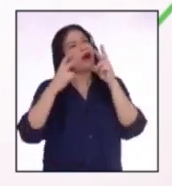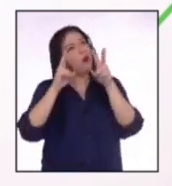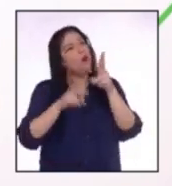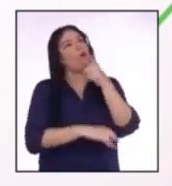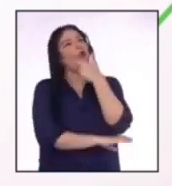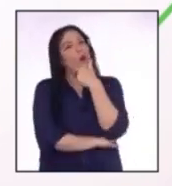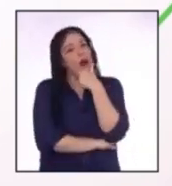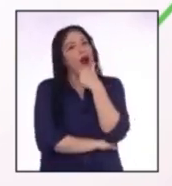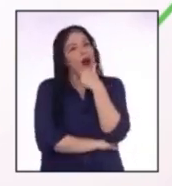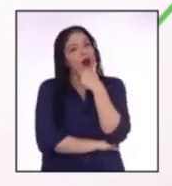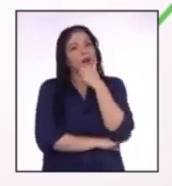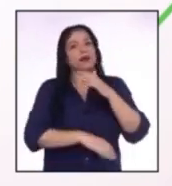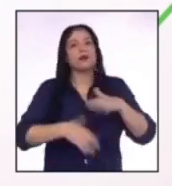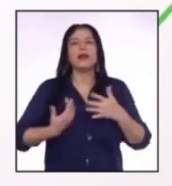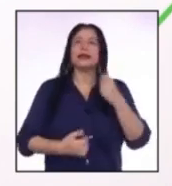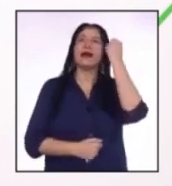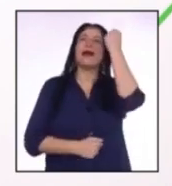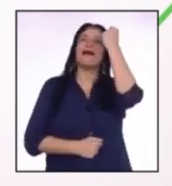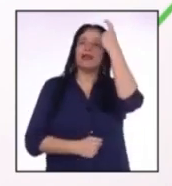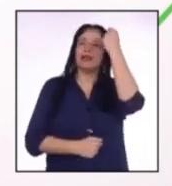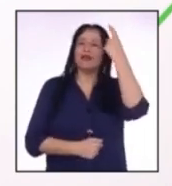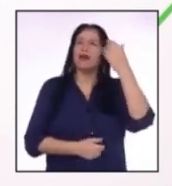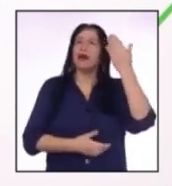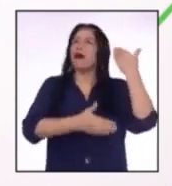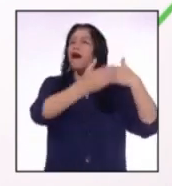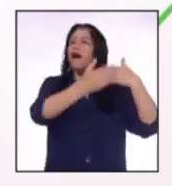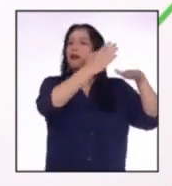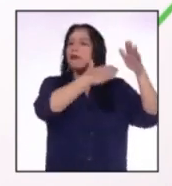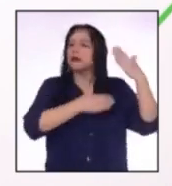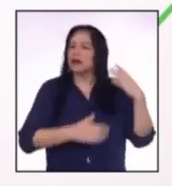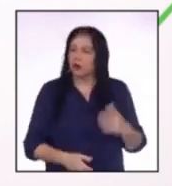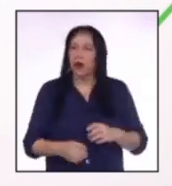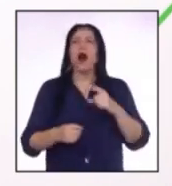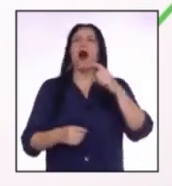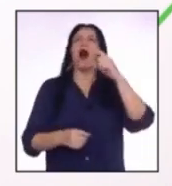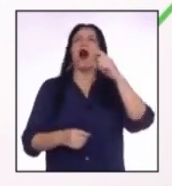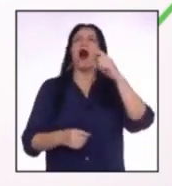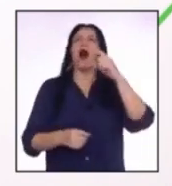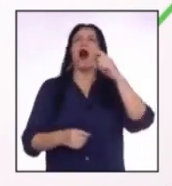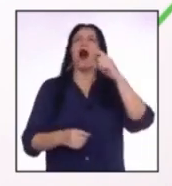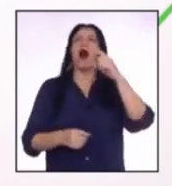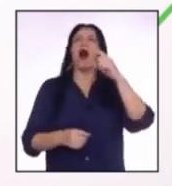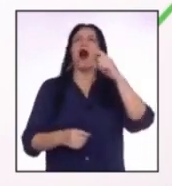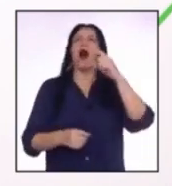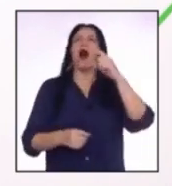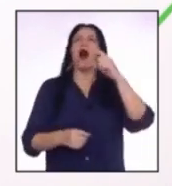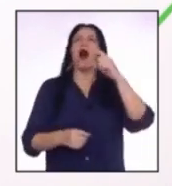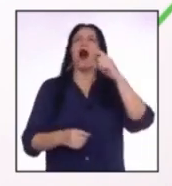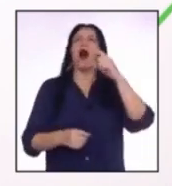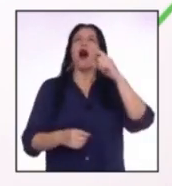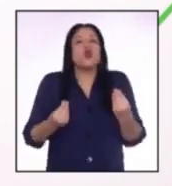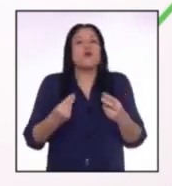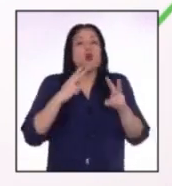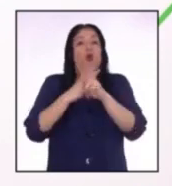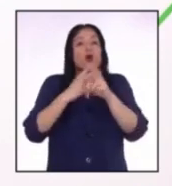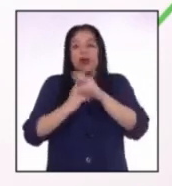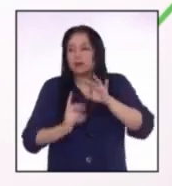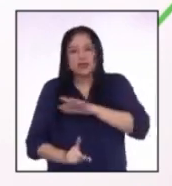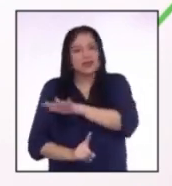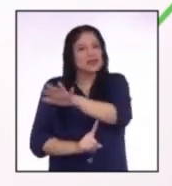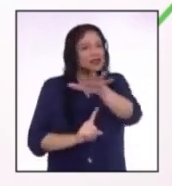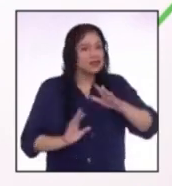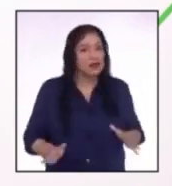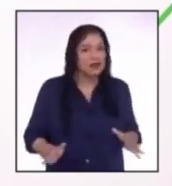sólo así podemos ser conscientes de nuestro pasado y de nuestro entorno del cuidado de nuestra naturaleza